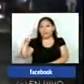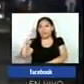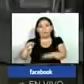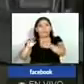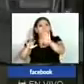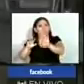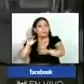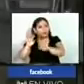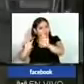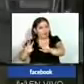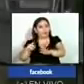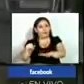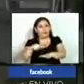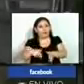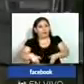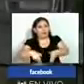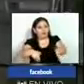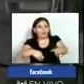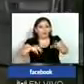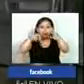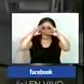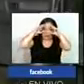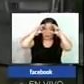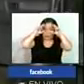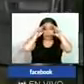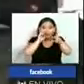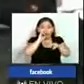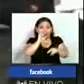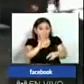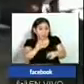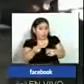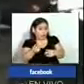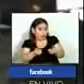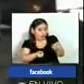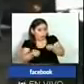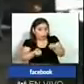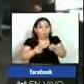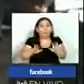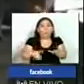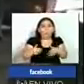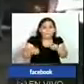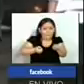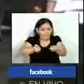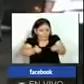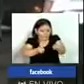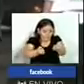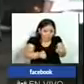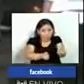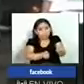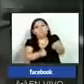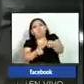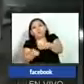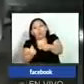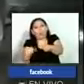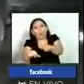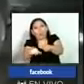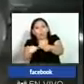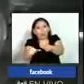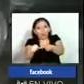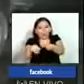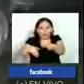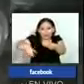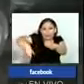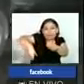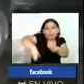Según las versiones De la policía El conductor De esta camioneta Perdió el control Debido a la excesiva velocidad Y terminó impactando Con uno de los